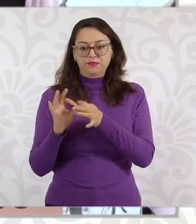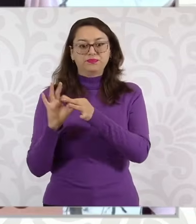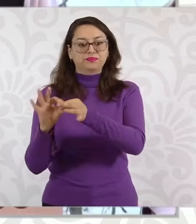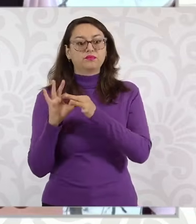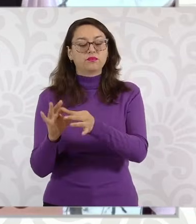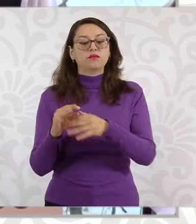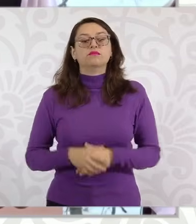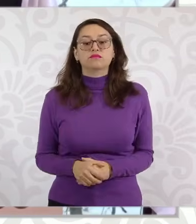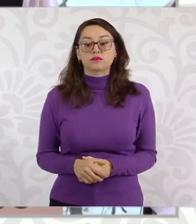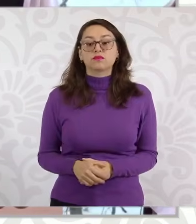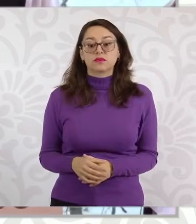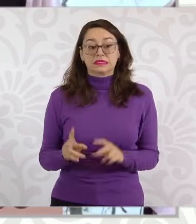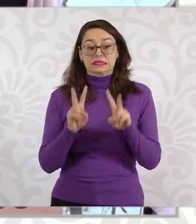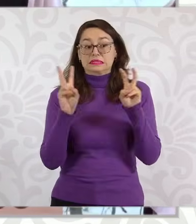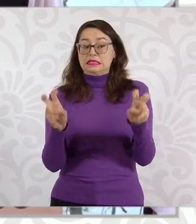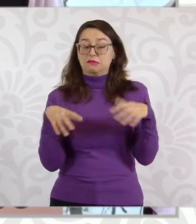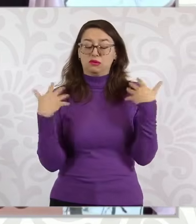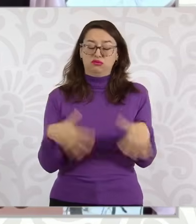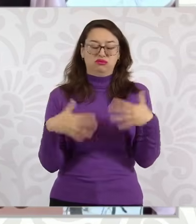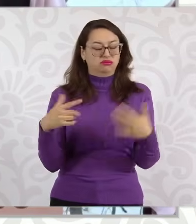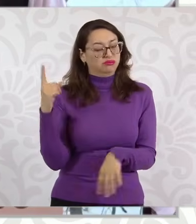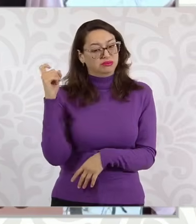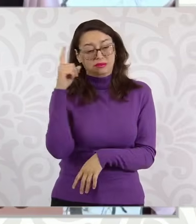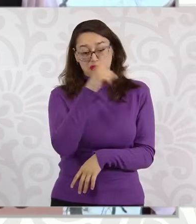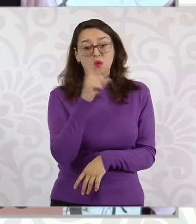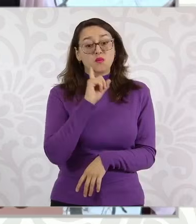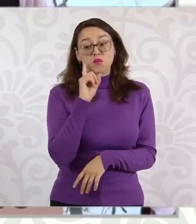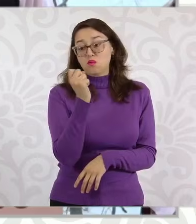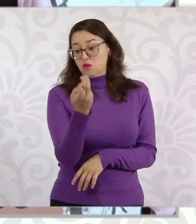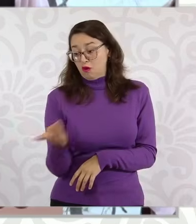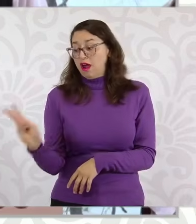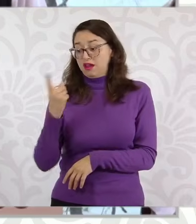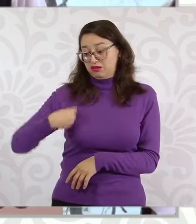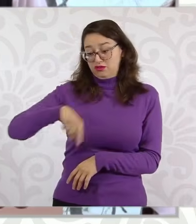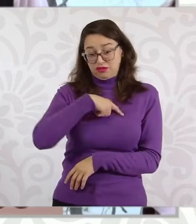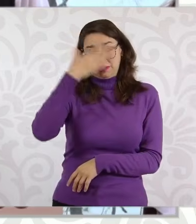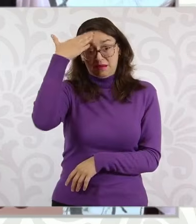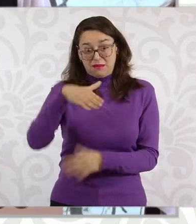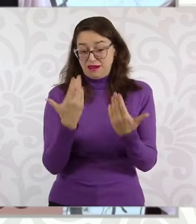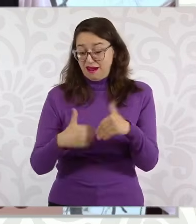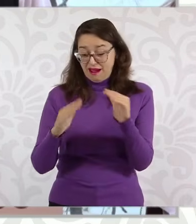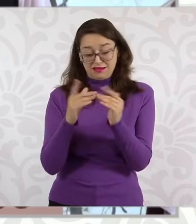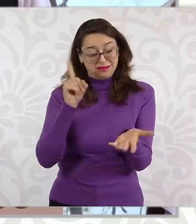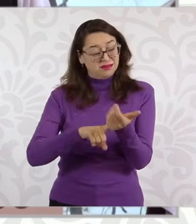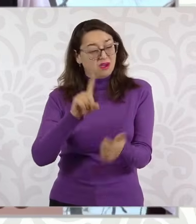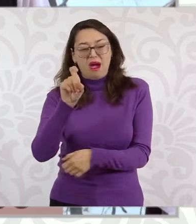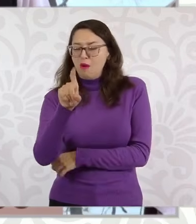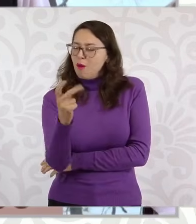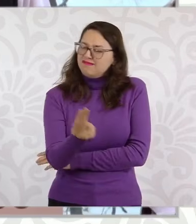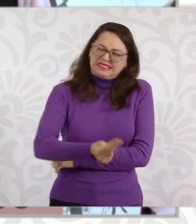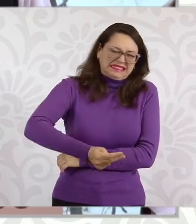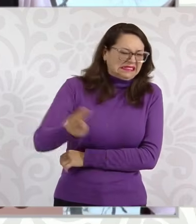mujeres sabemos que el agua es el centro de la vida y del cuidado de la familia. Por eso, nuestra